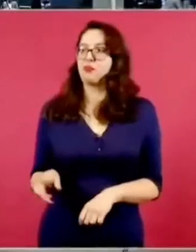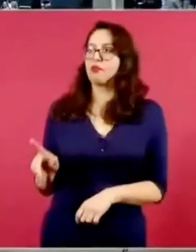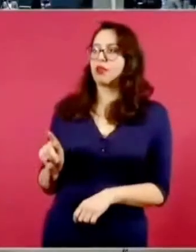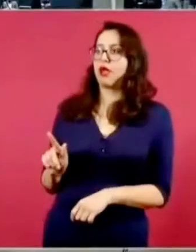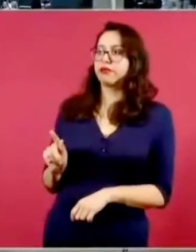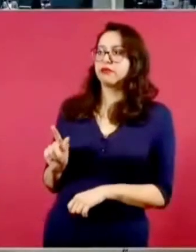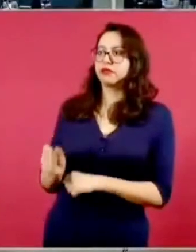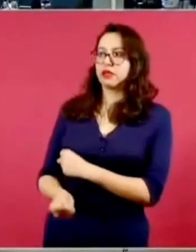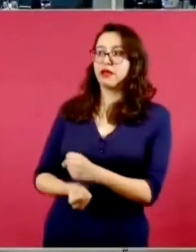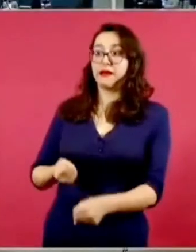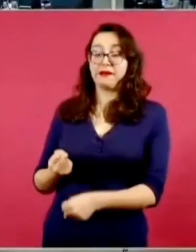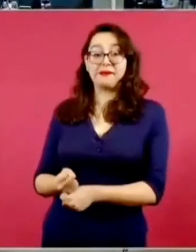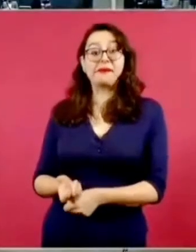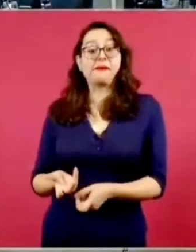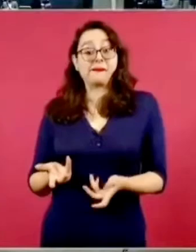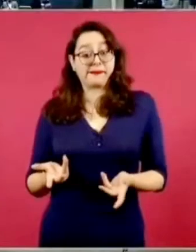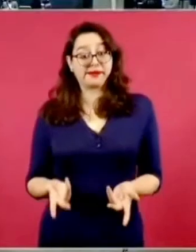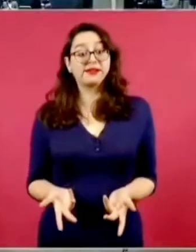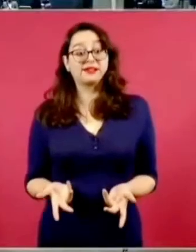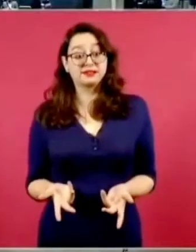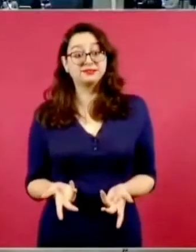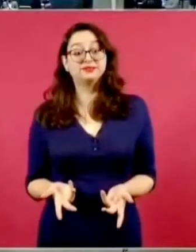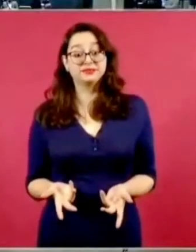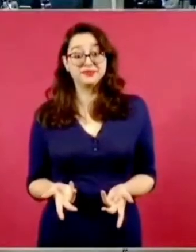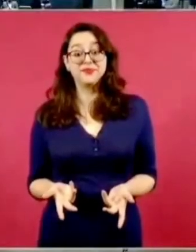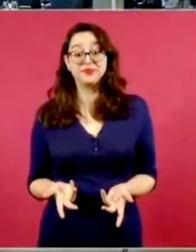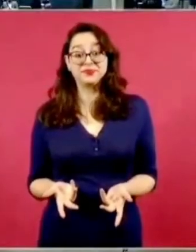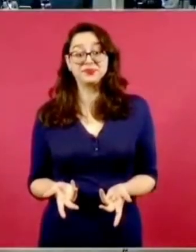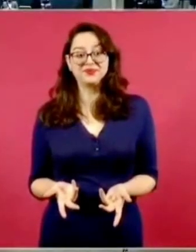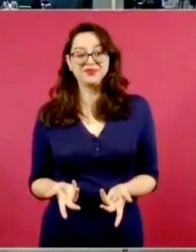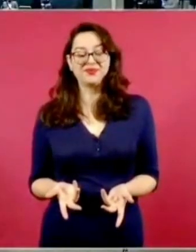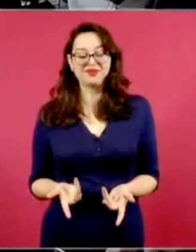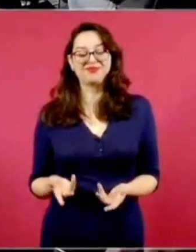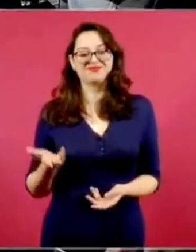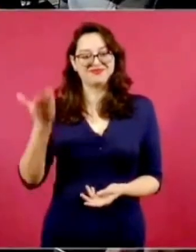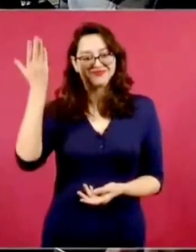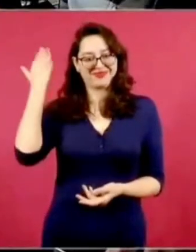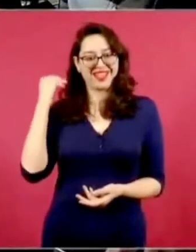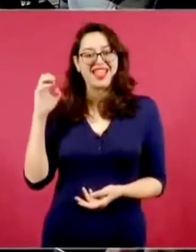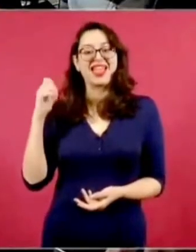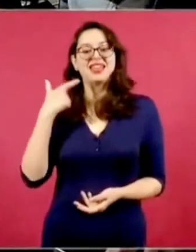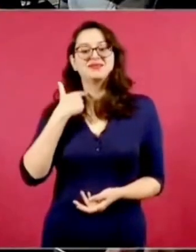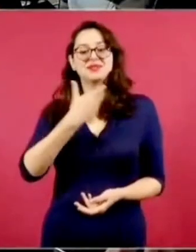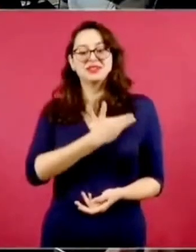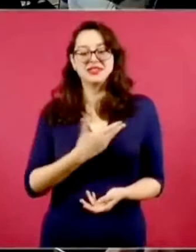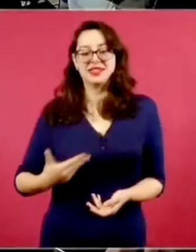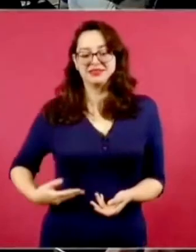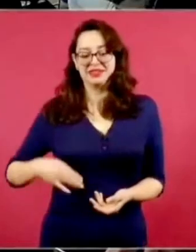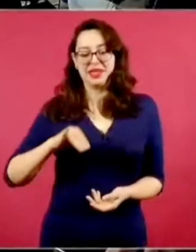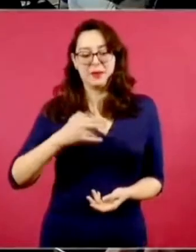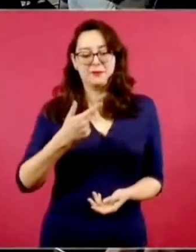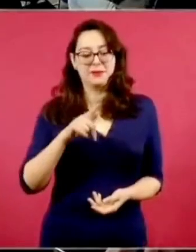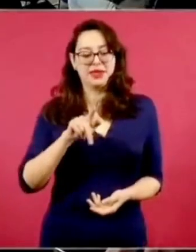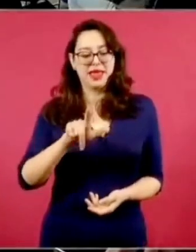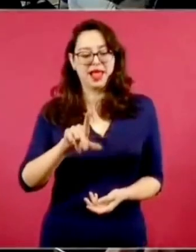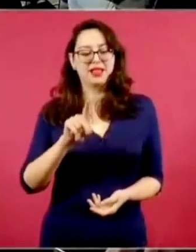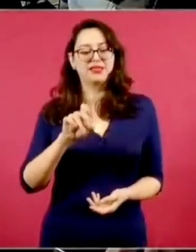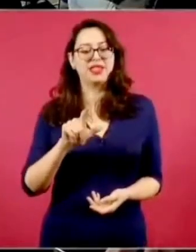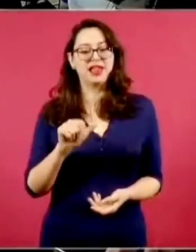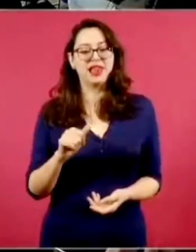expresidente Miguel de la Madrid acusó a Salinas y a su hermano